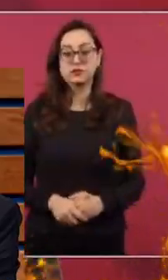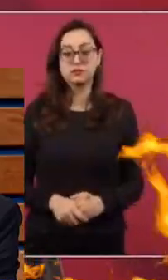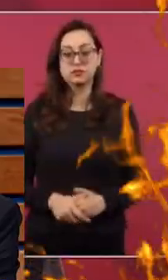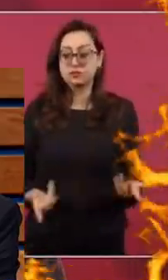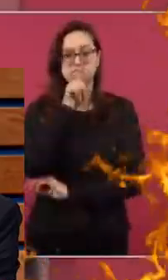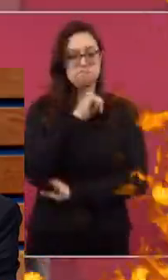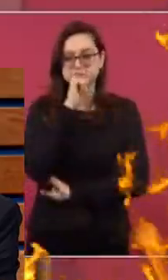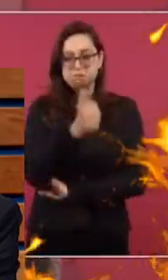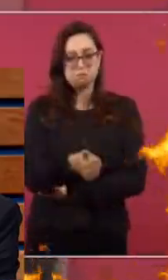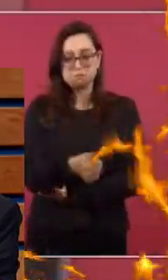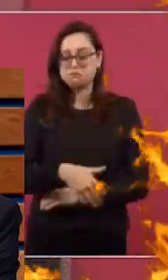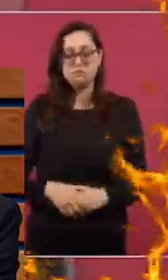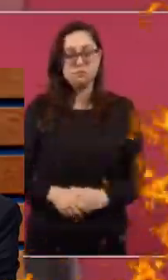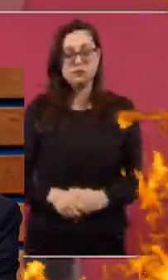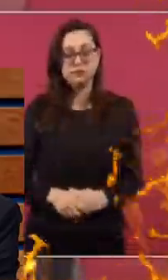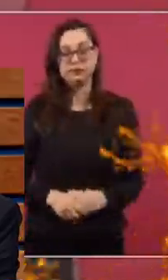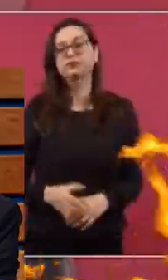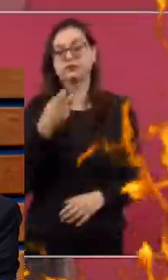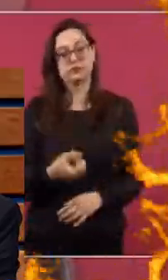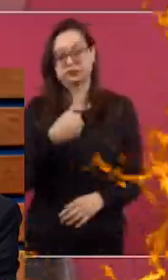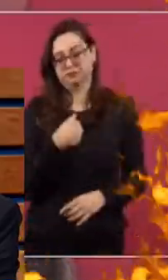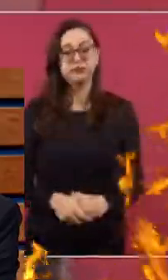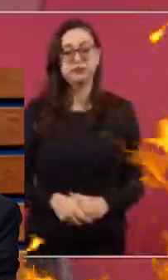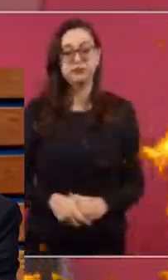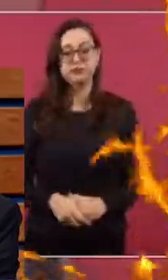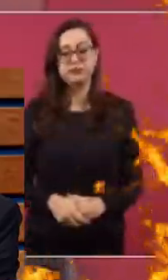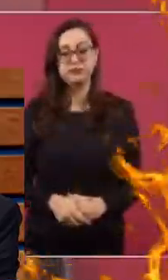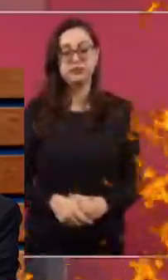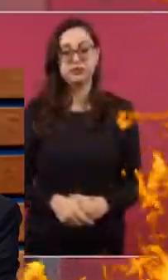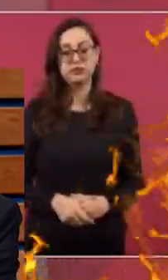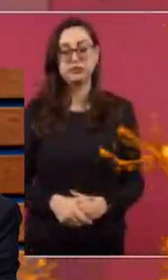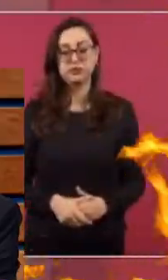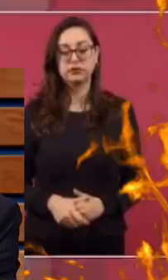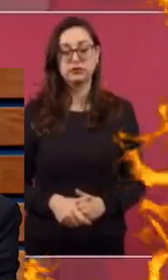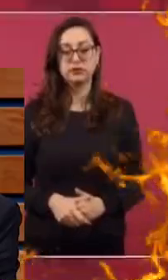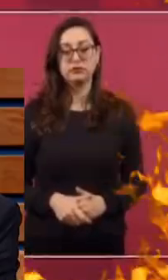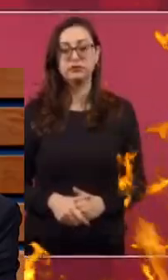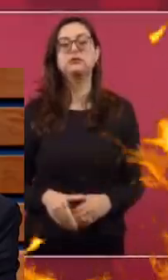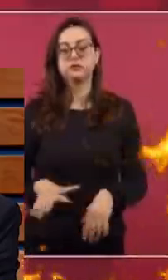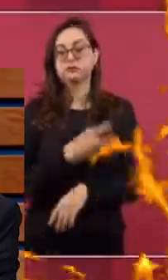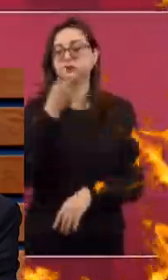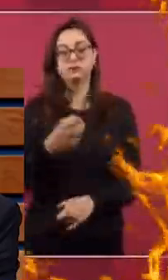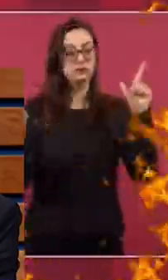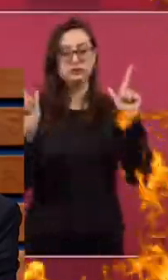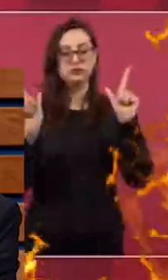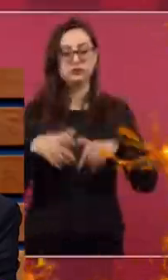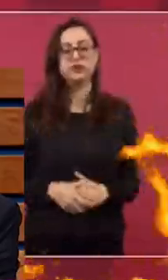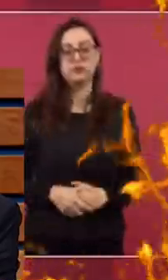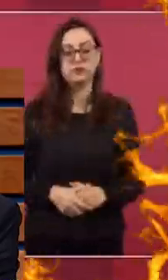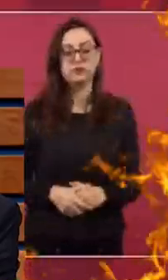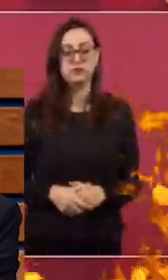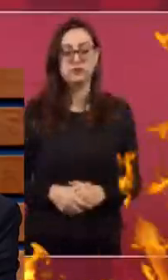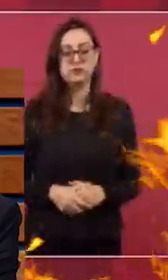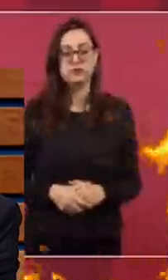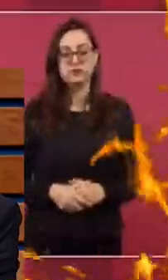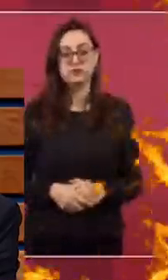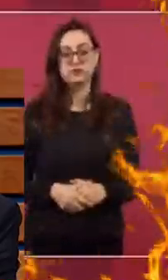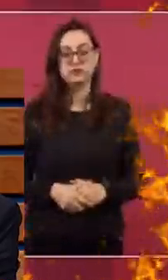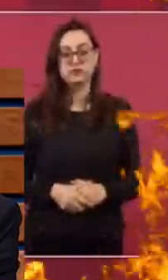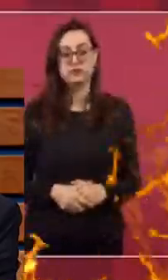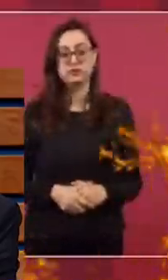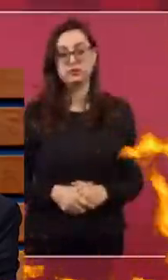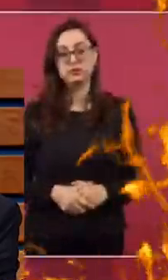no es un Estado represor. Entonces, eso hace una gran diferencia. Por eso se garantizan las libertades plenas. Y también, si están